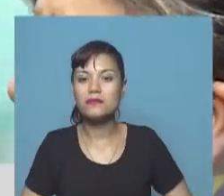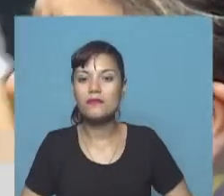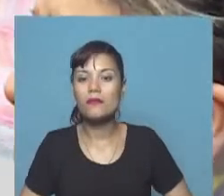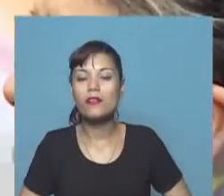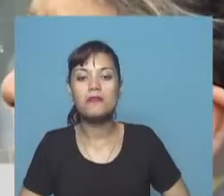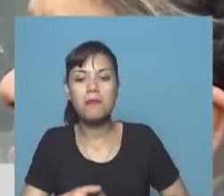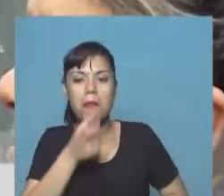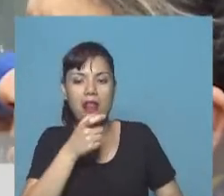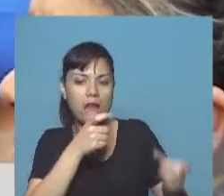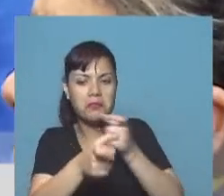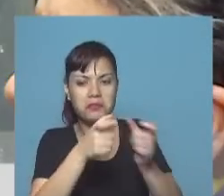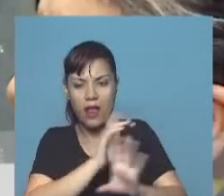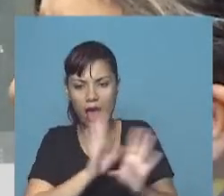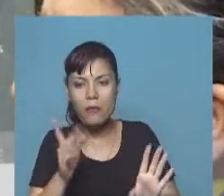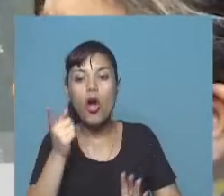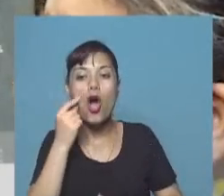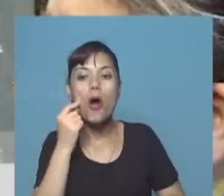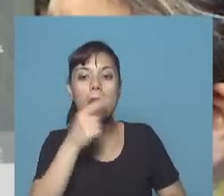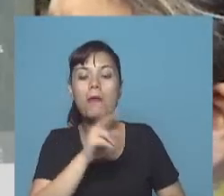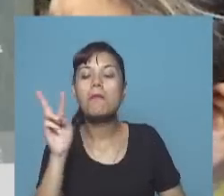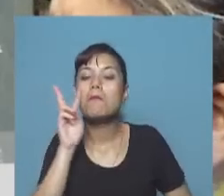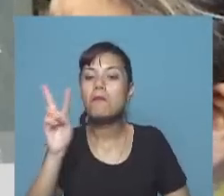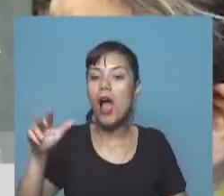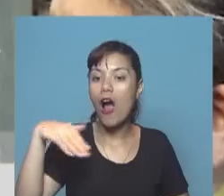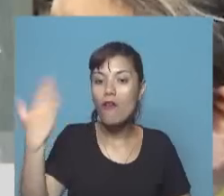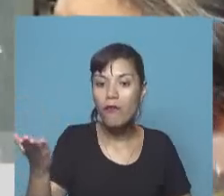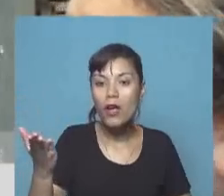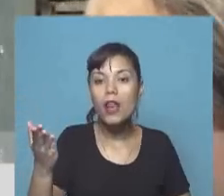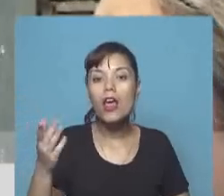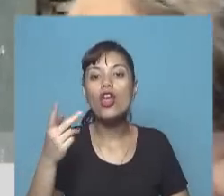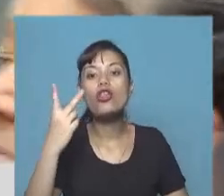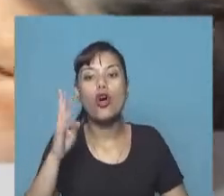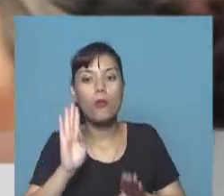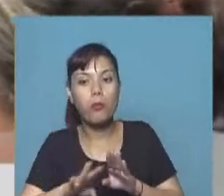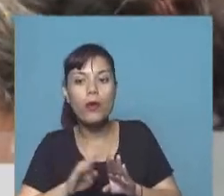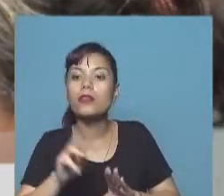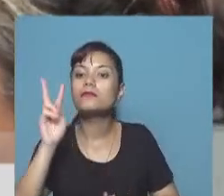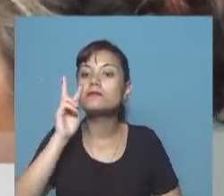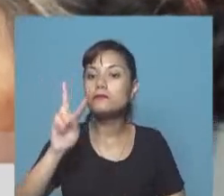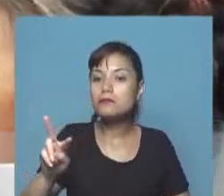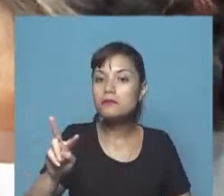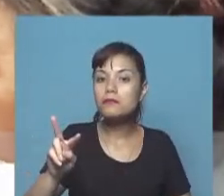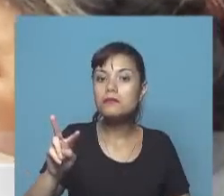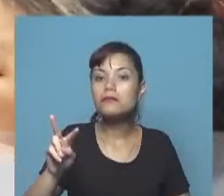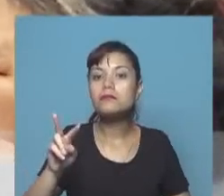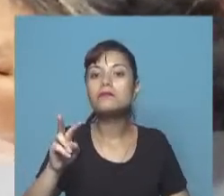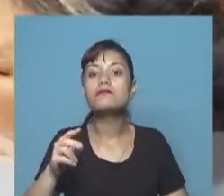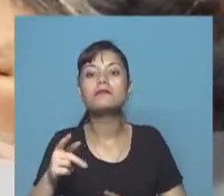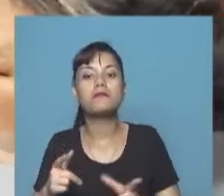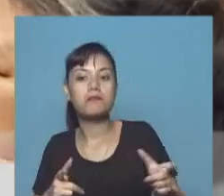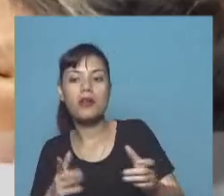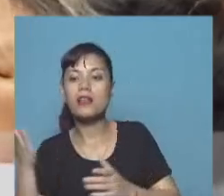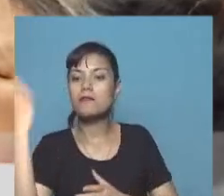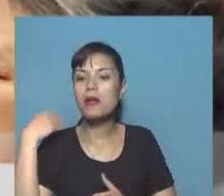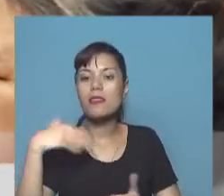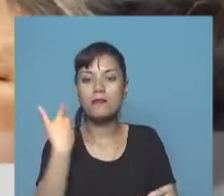de verbal y el hombre miró para afuera. Como son 2 puertas, miró para afuera, le hizo pum, pum, y